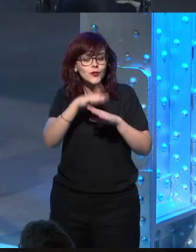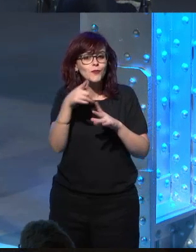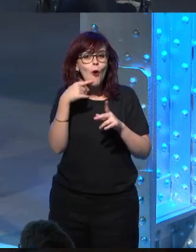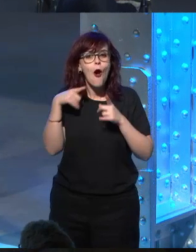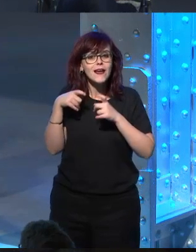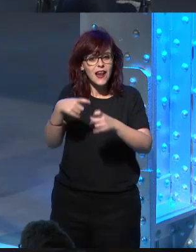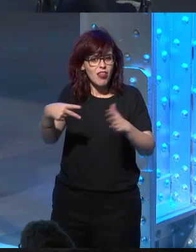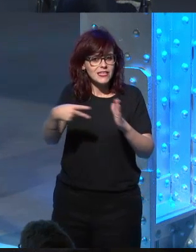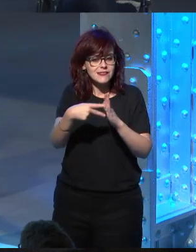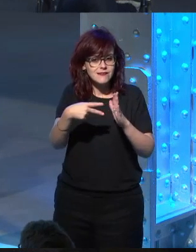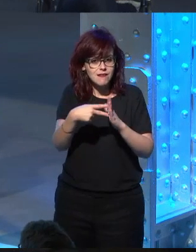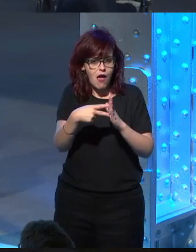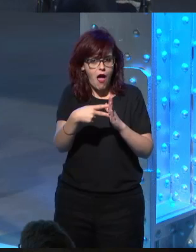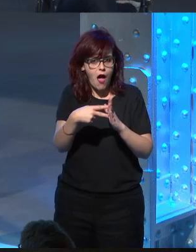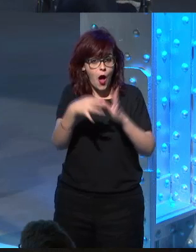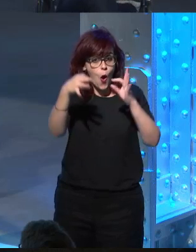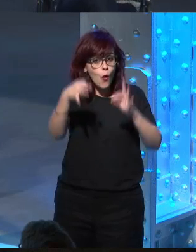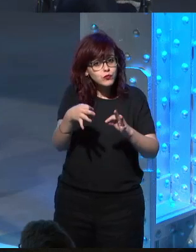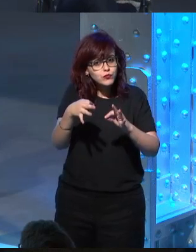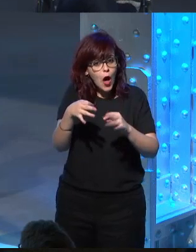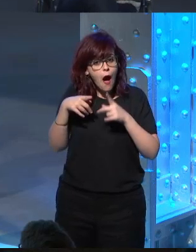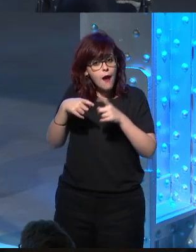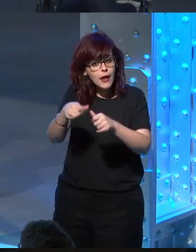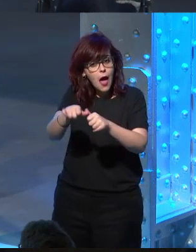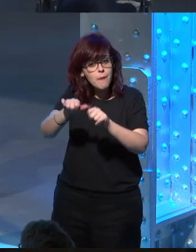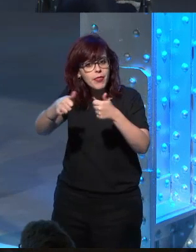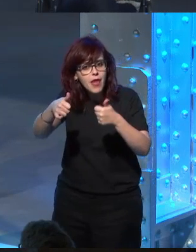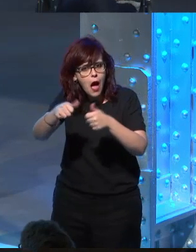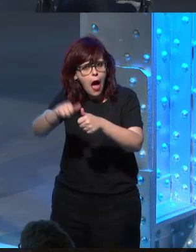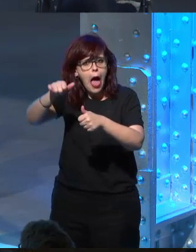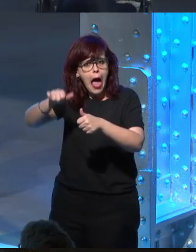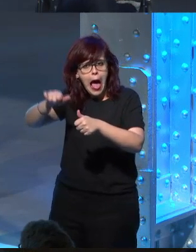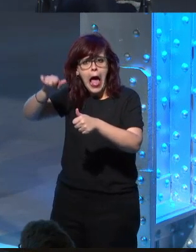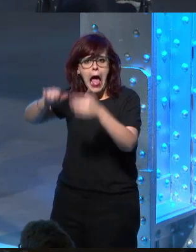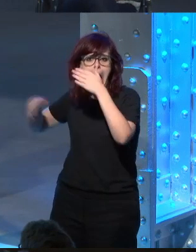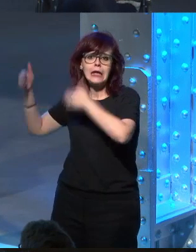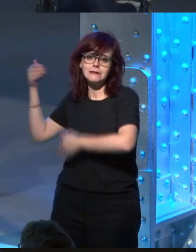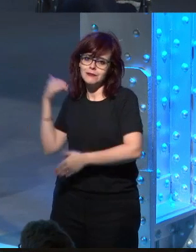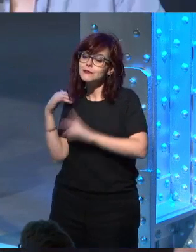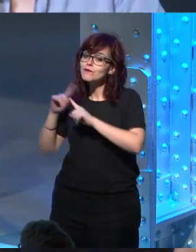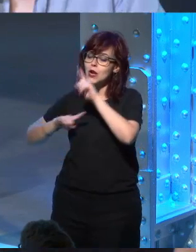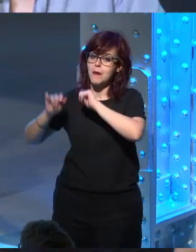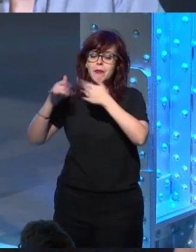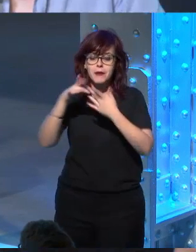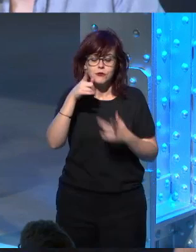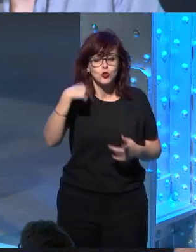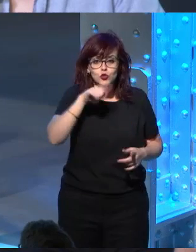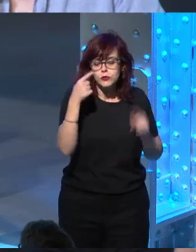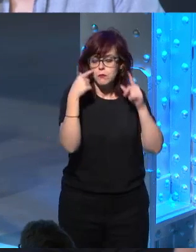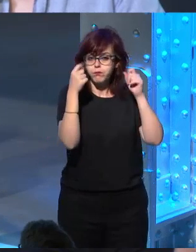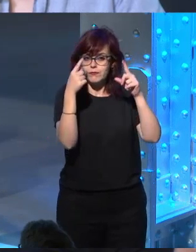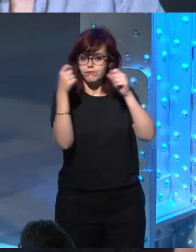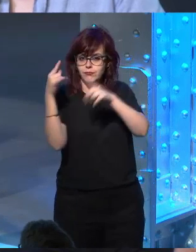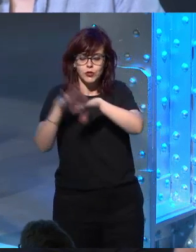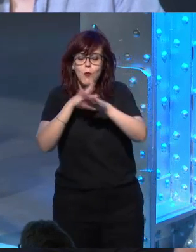Siria, sino muchísimo antes. Sí, bueno, básicamente nos estábamos dando cuenta que los medios de comunicación